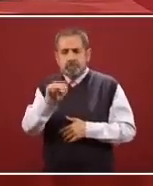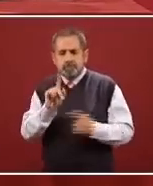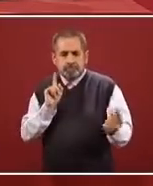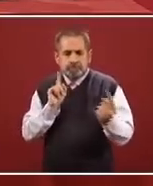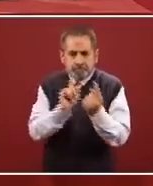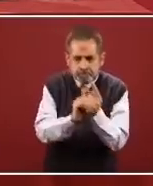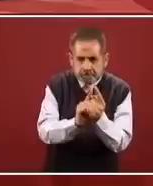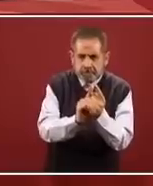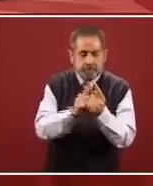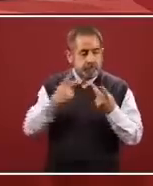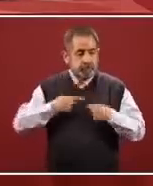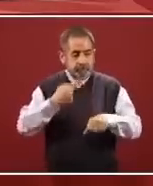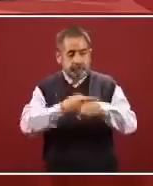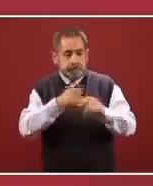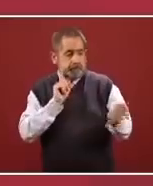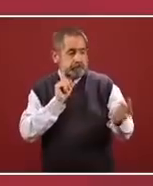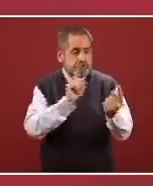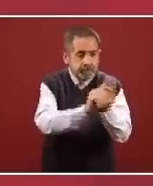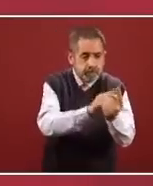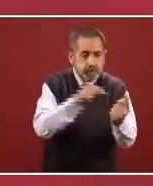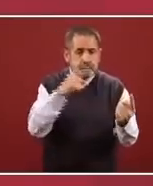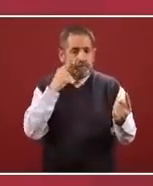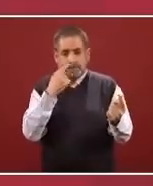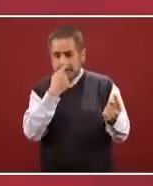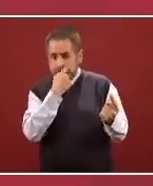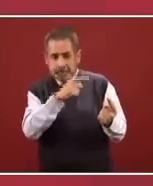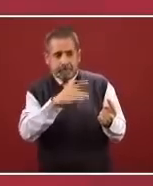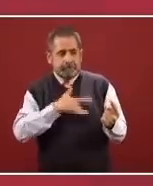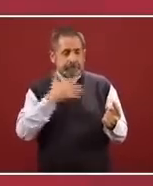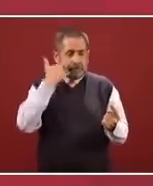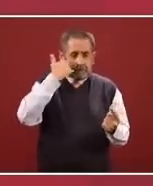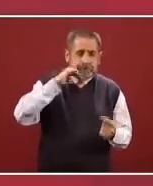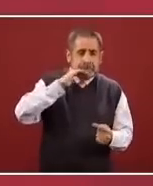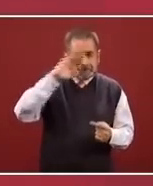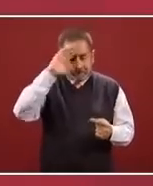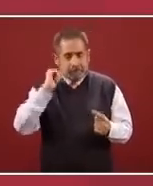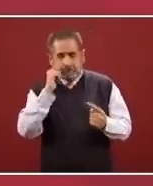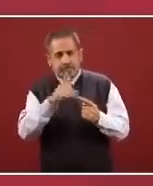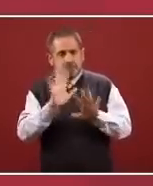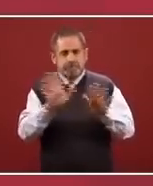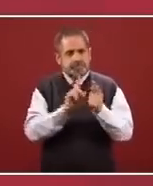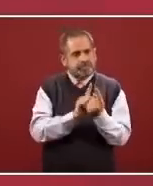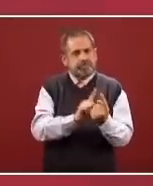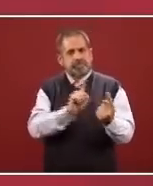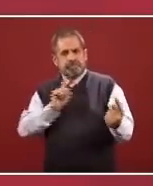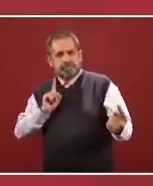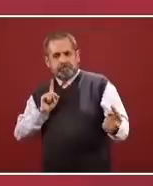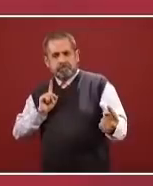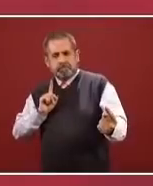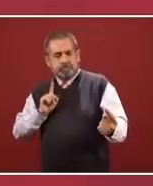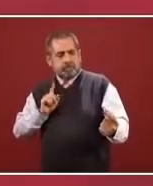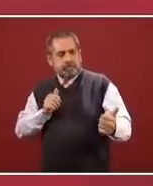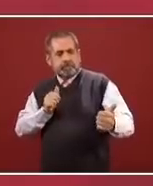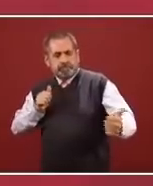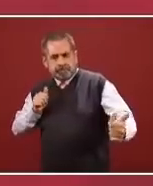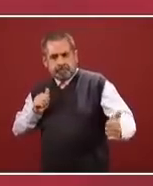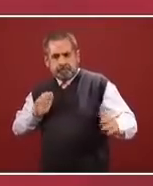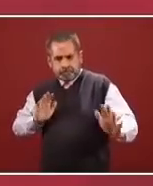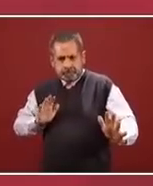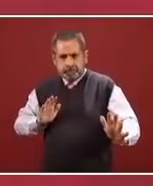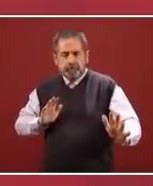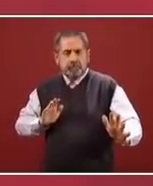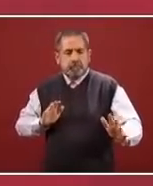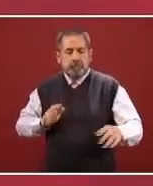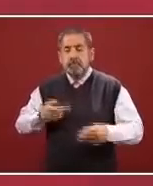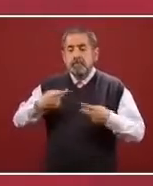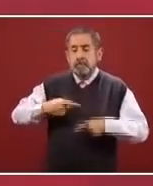personas enfermas o con síntomas respiratorios, mantener protegida la población de mayor